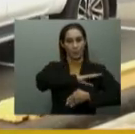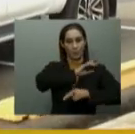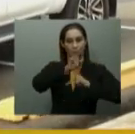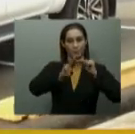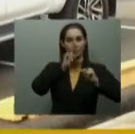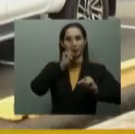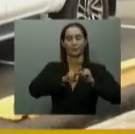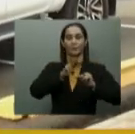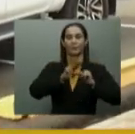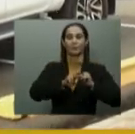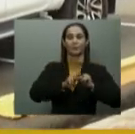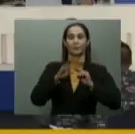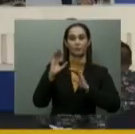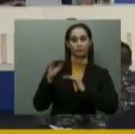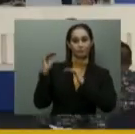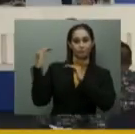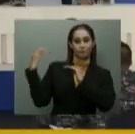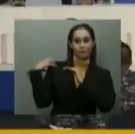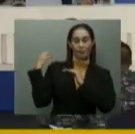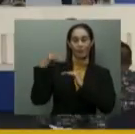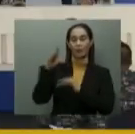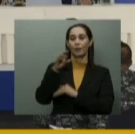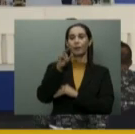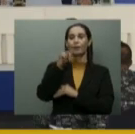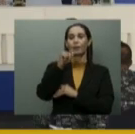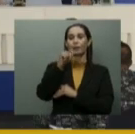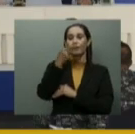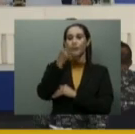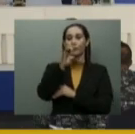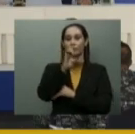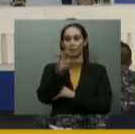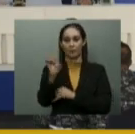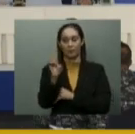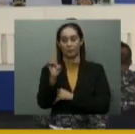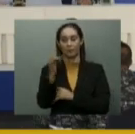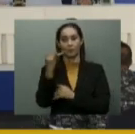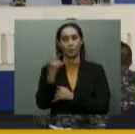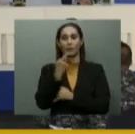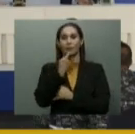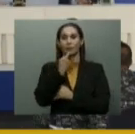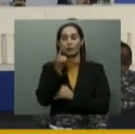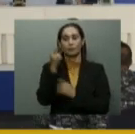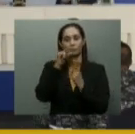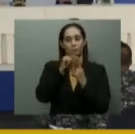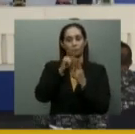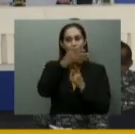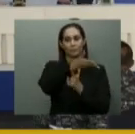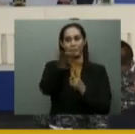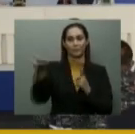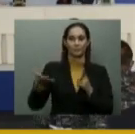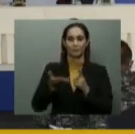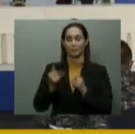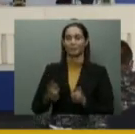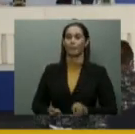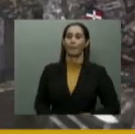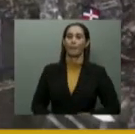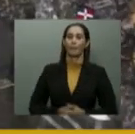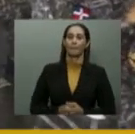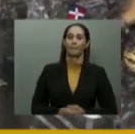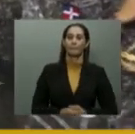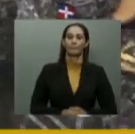mantuvo caminando retrocediendo más de 12 más de dos cuadras y llegó un punto que le fue encima y él le